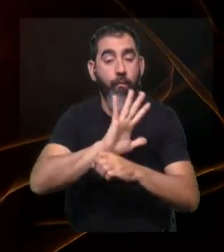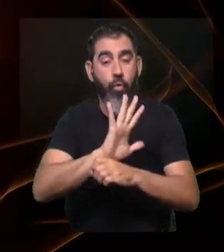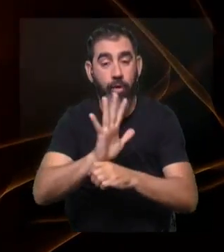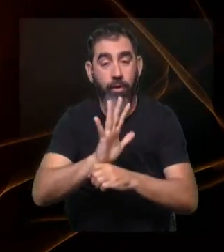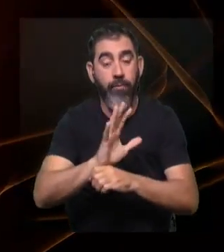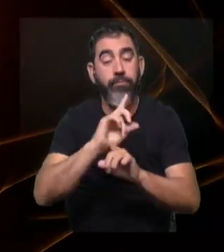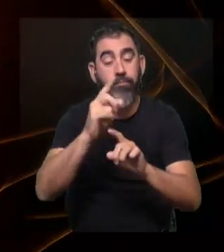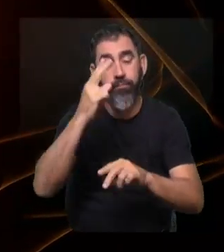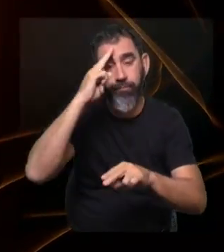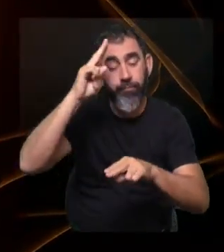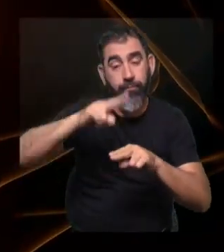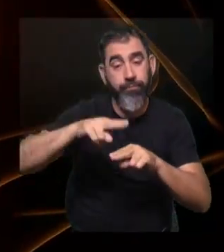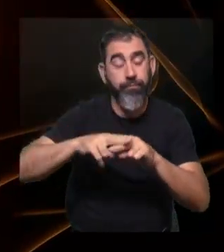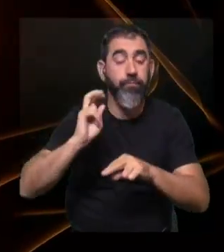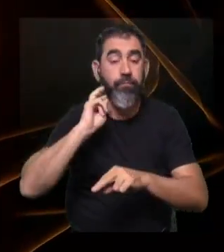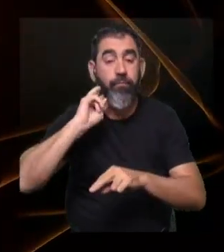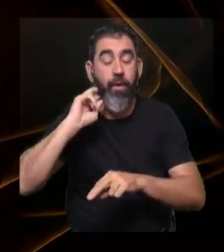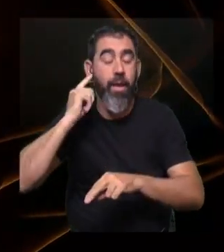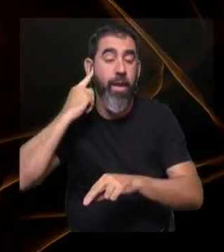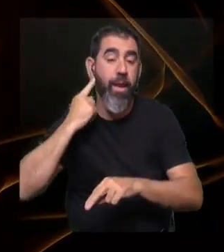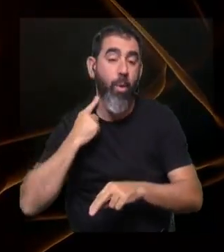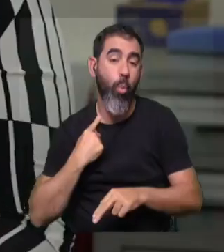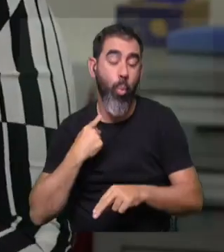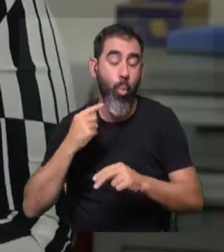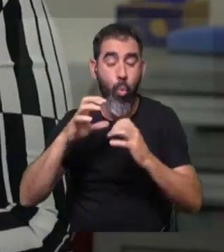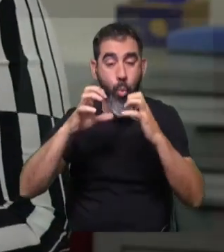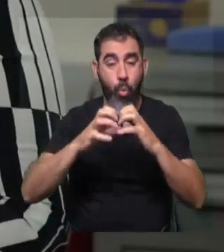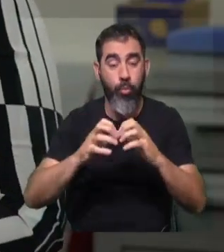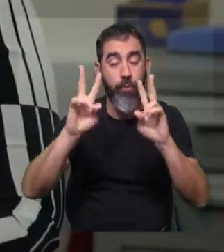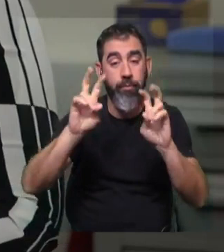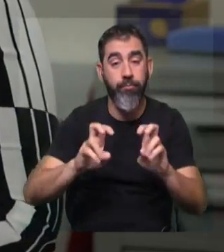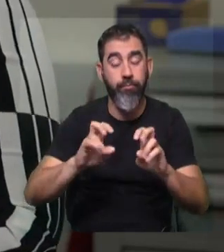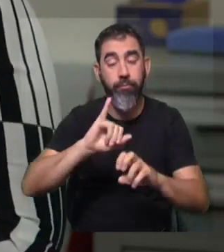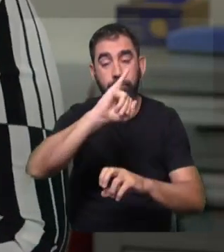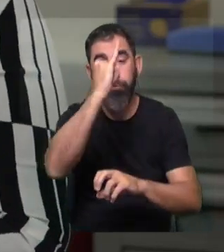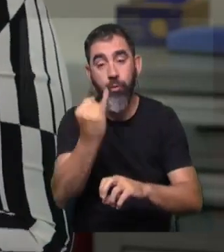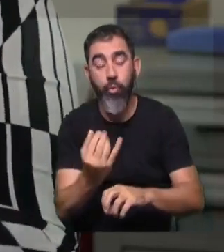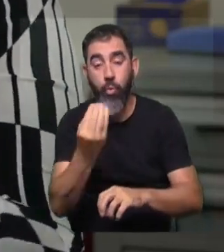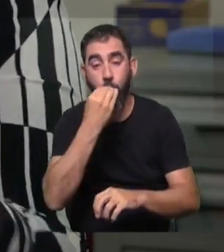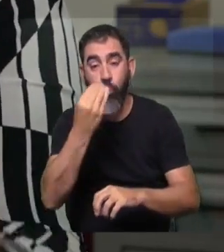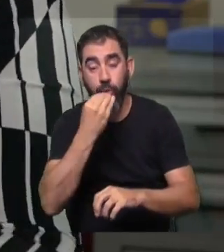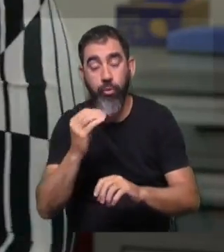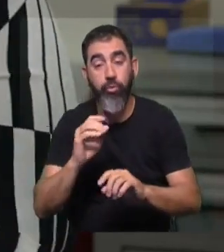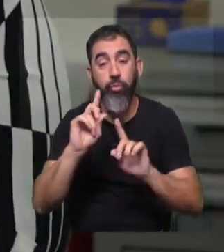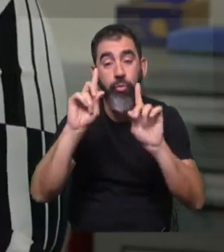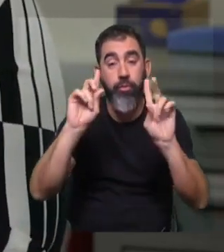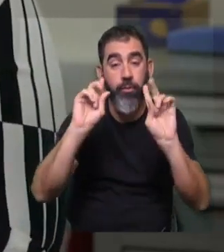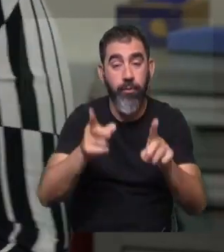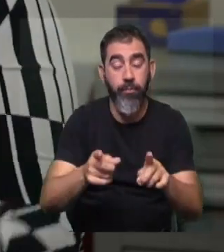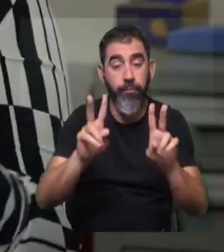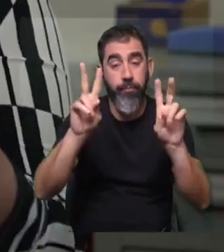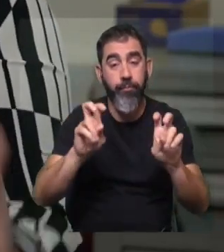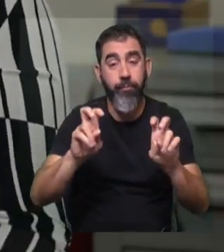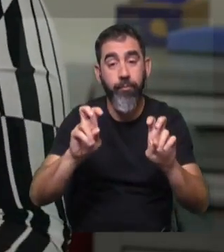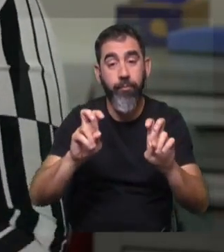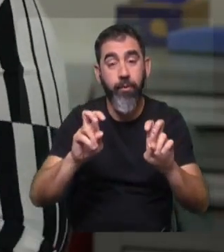en las enfermedades neurodegenerativas. Se estudia con temas relacionados a la nutrición, con temas relacionados a la